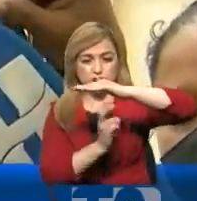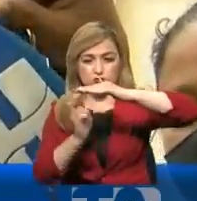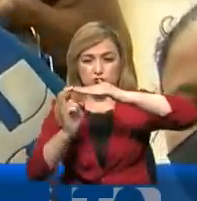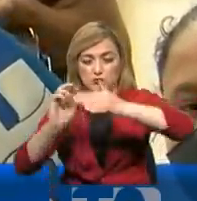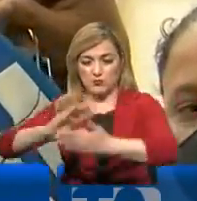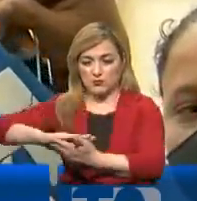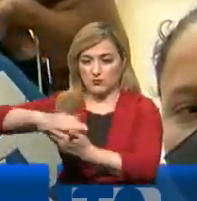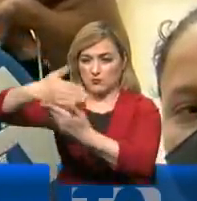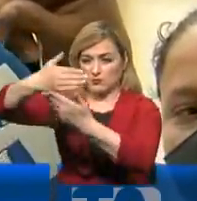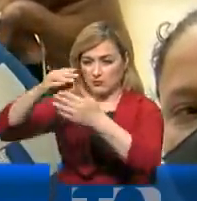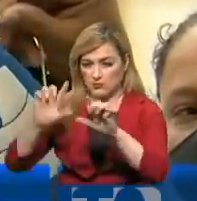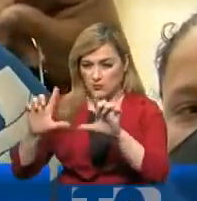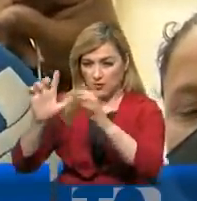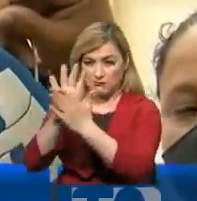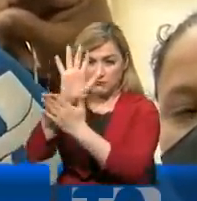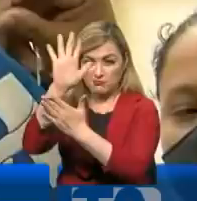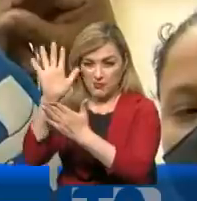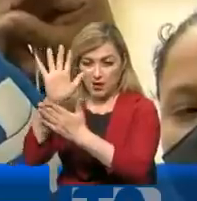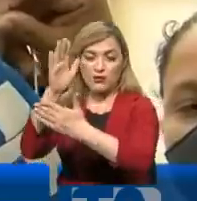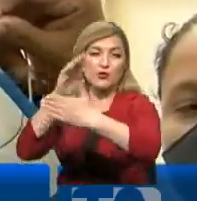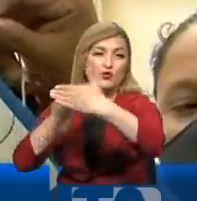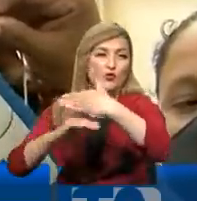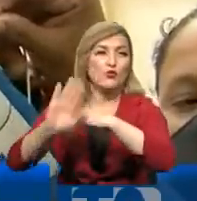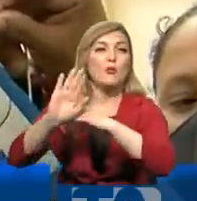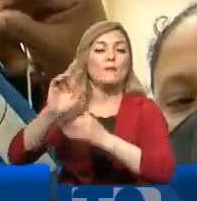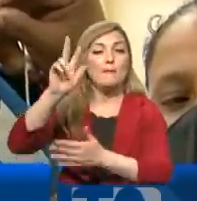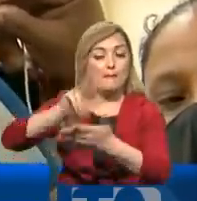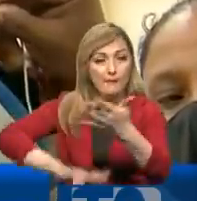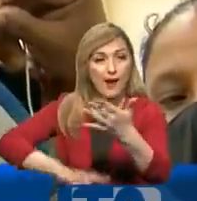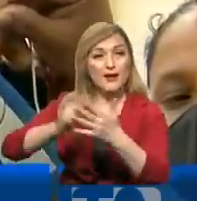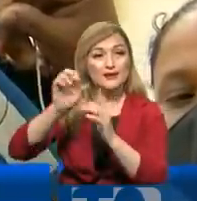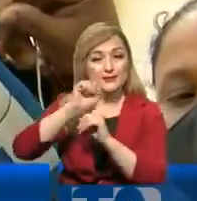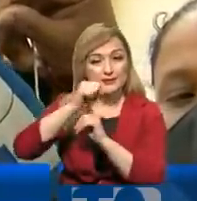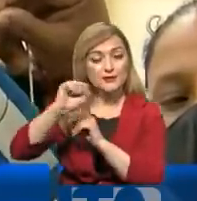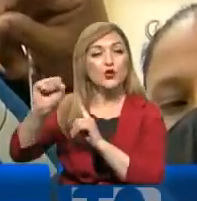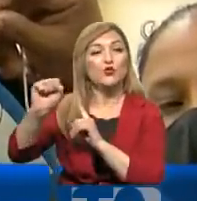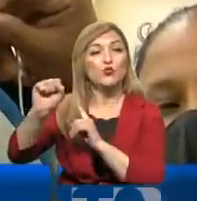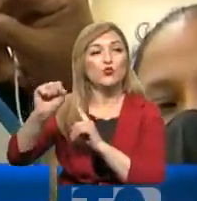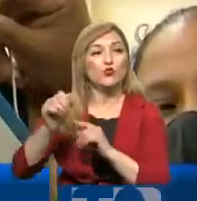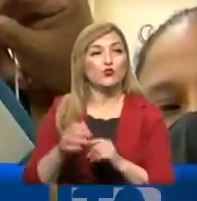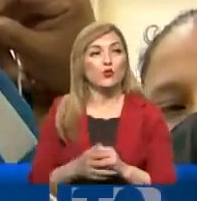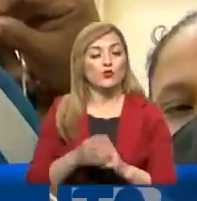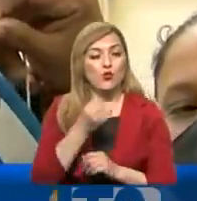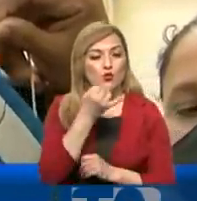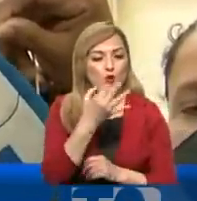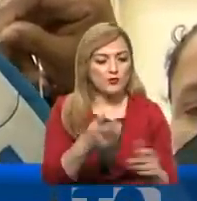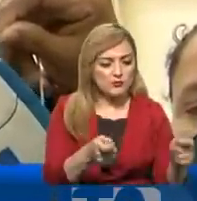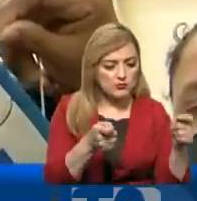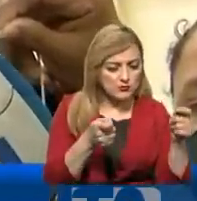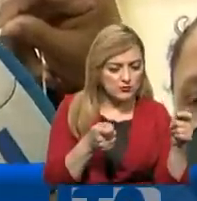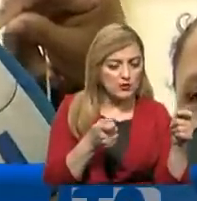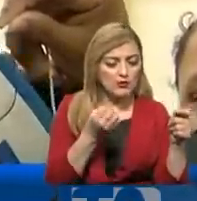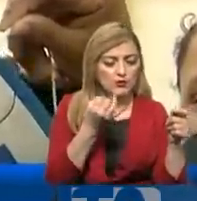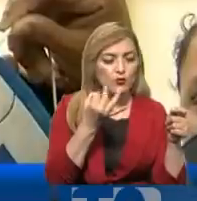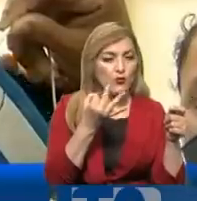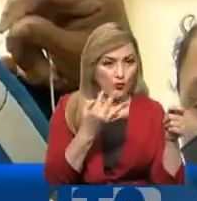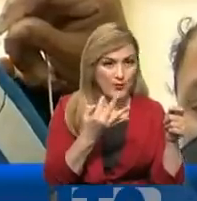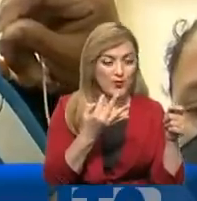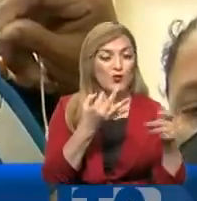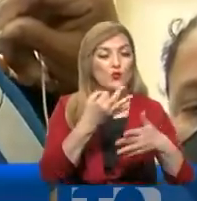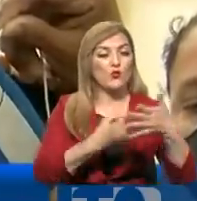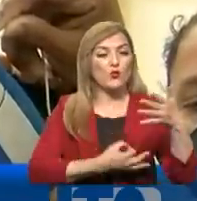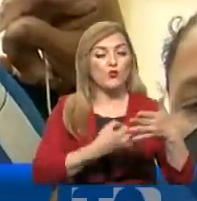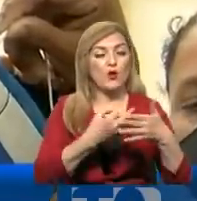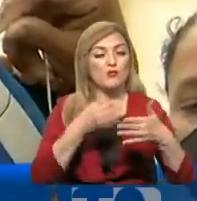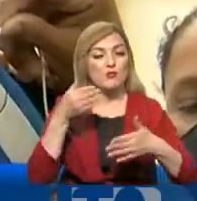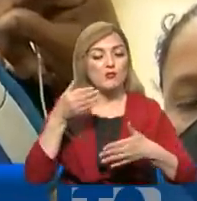las actas vuelvan a ser validadas por el sistema, ya que el acta de recuento en ningún caso pasa por